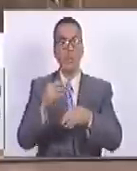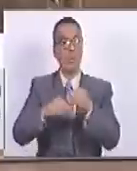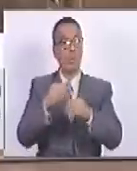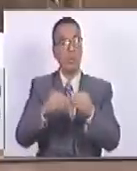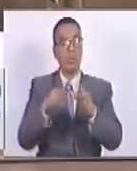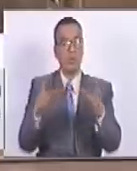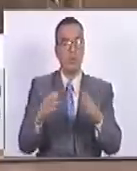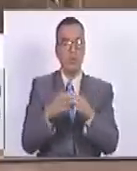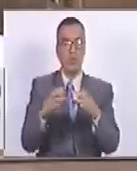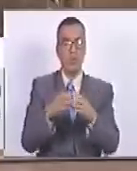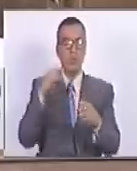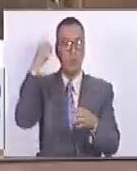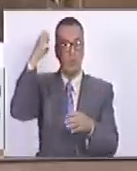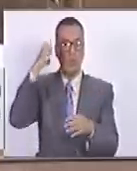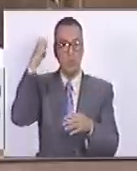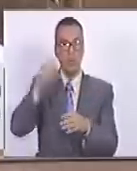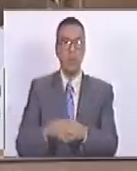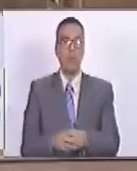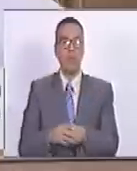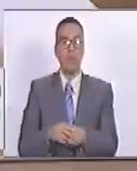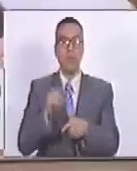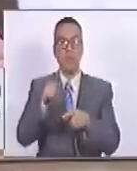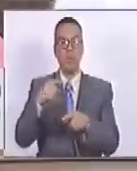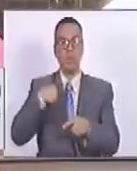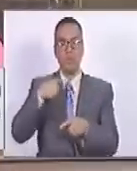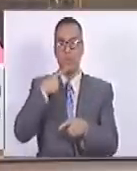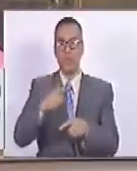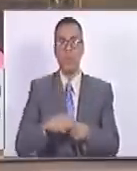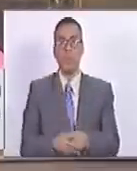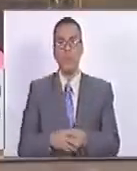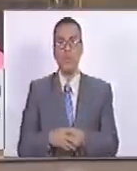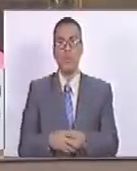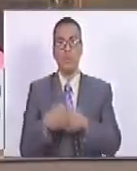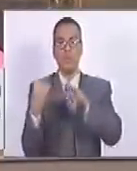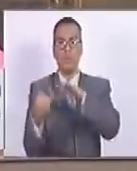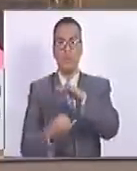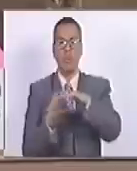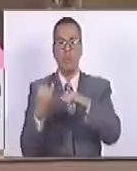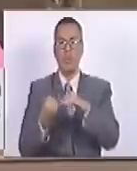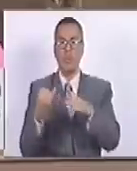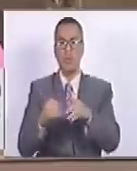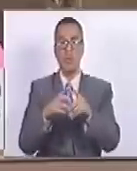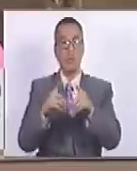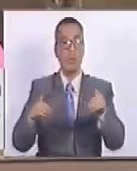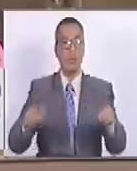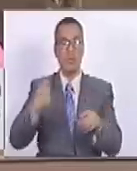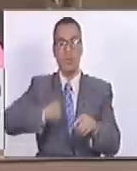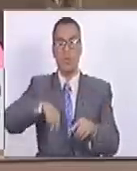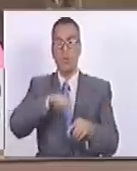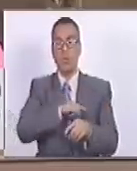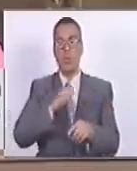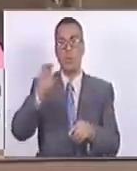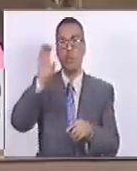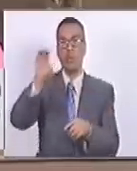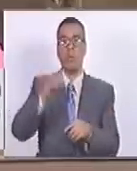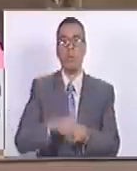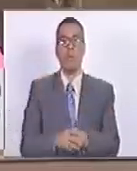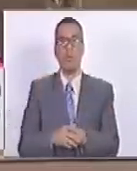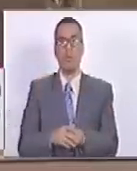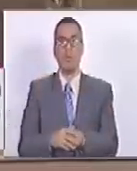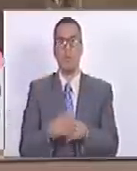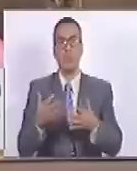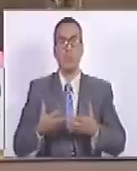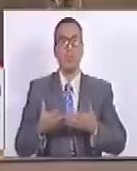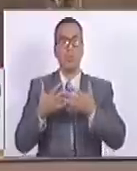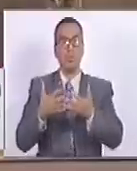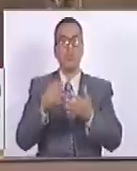del Parlamento Europeo, donde se cuestiona la institucionalidad democrática de nuestro país en